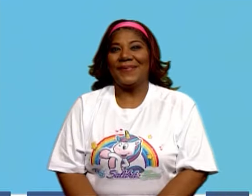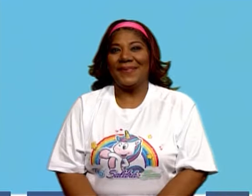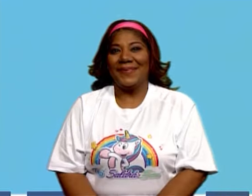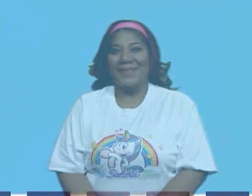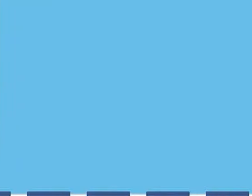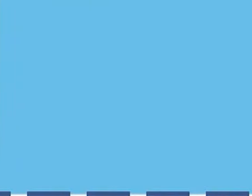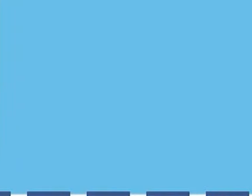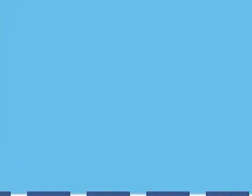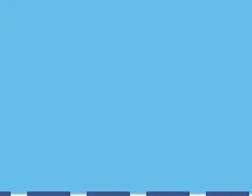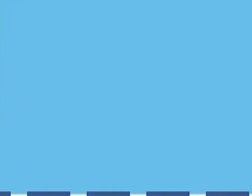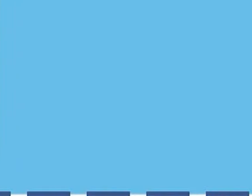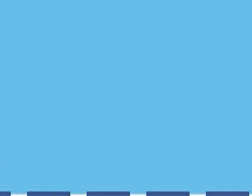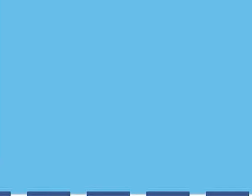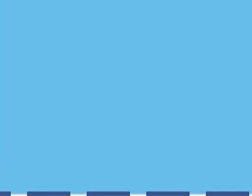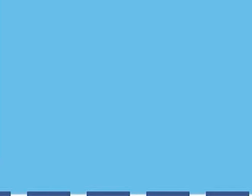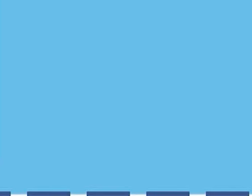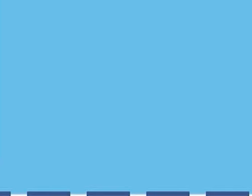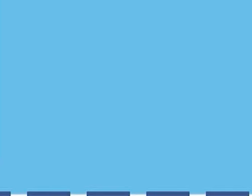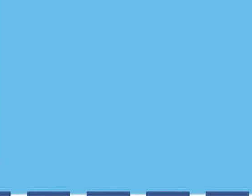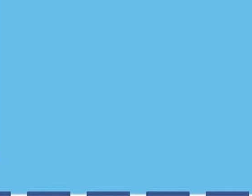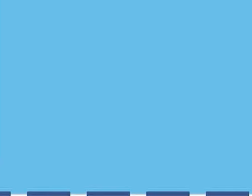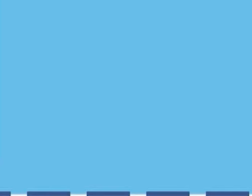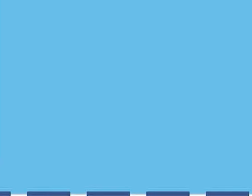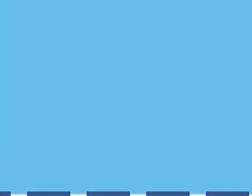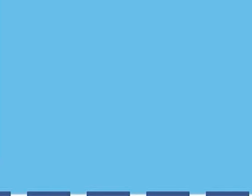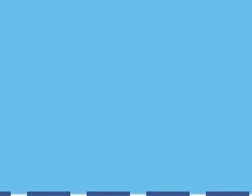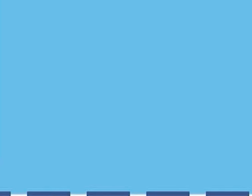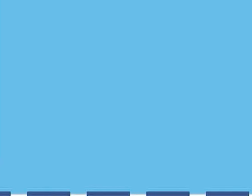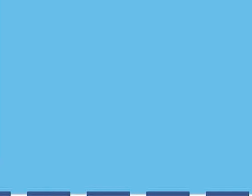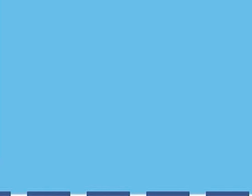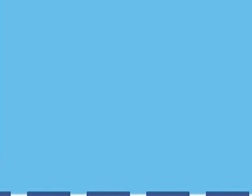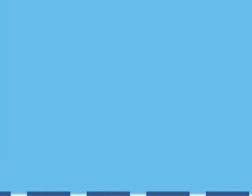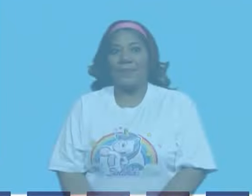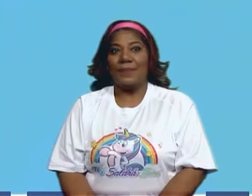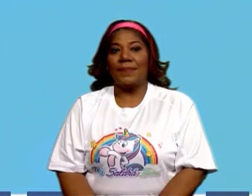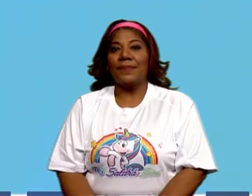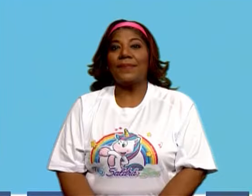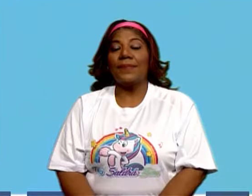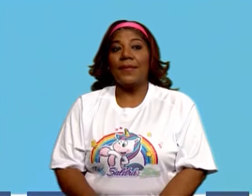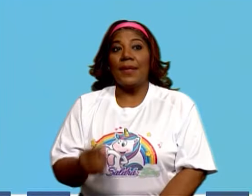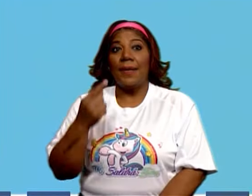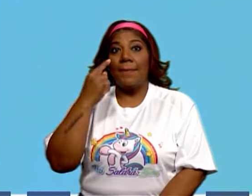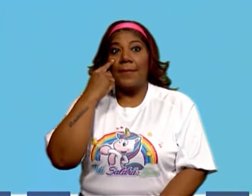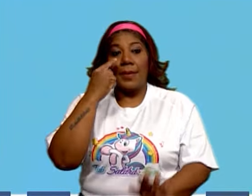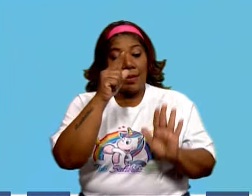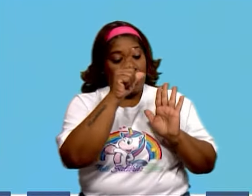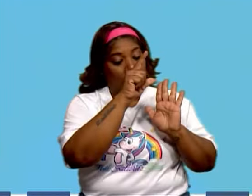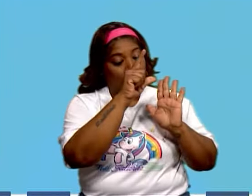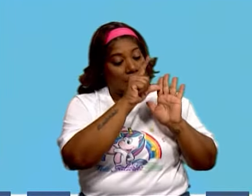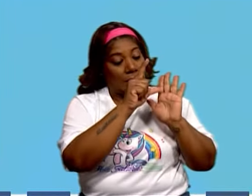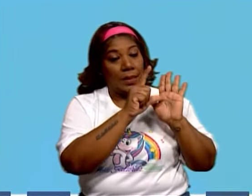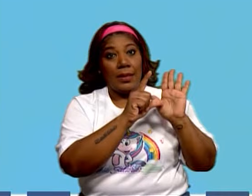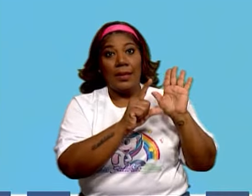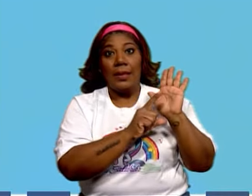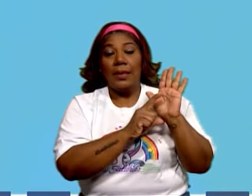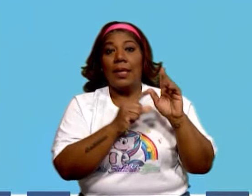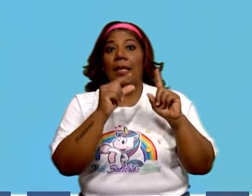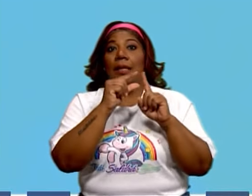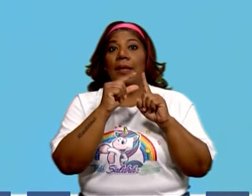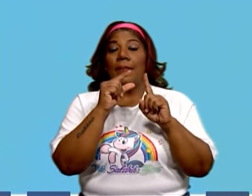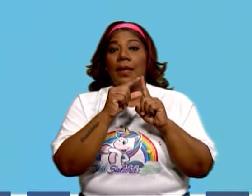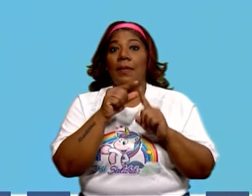reforzar algunos relieves que tenemos, como el río, la península, mares, isla,